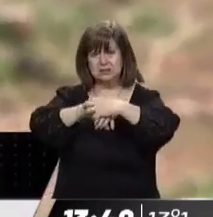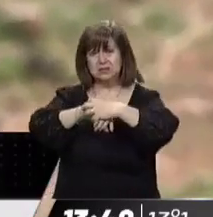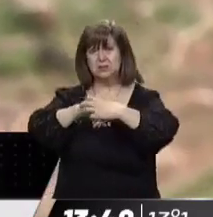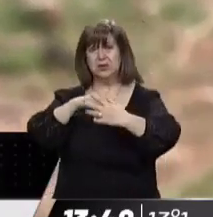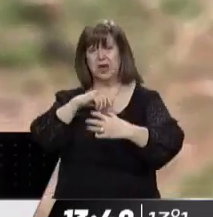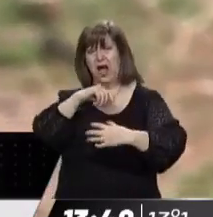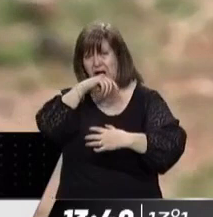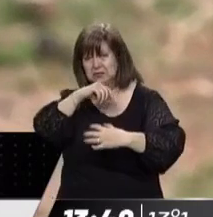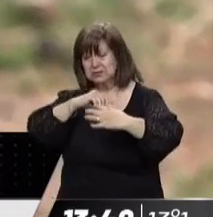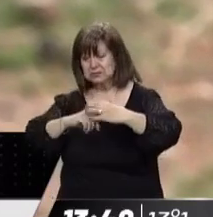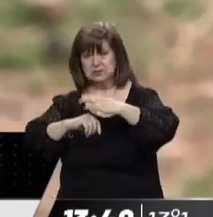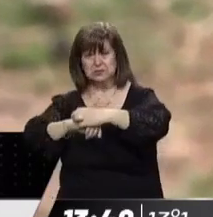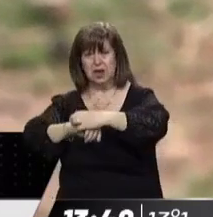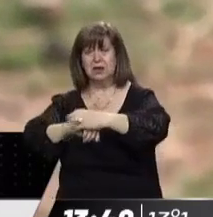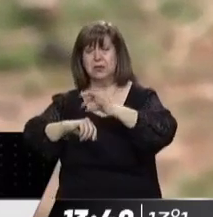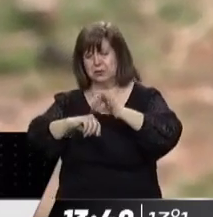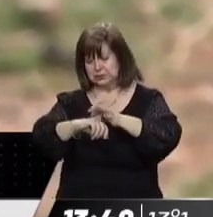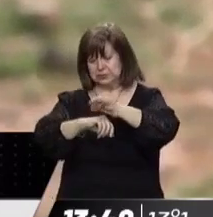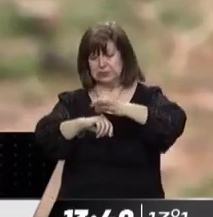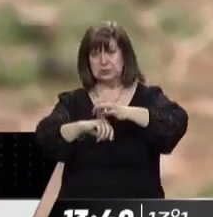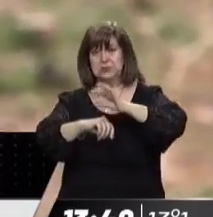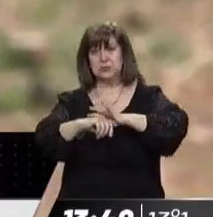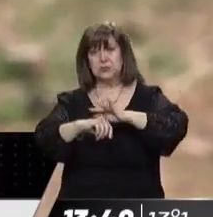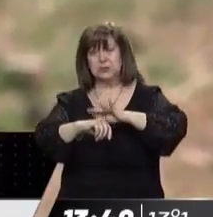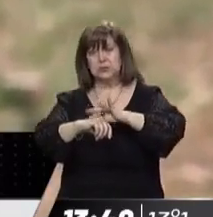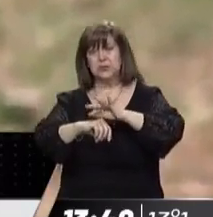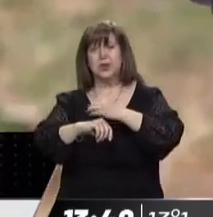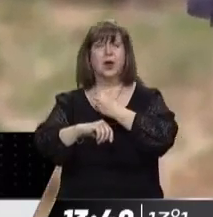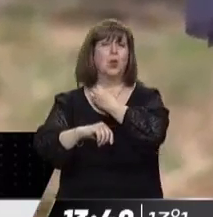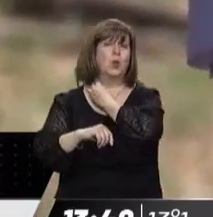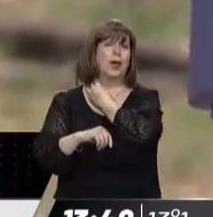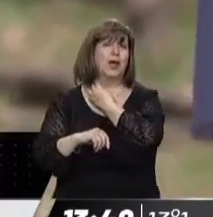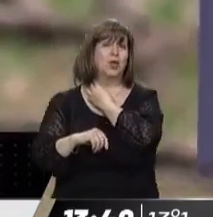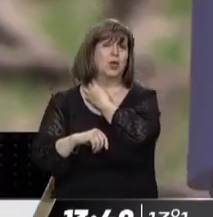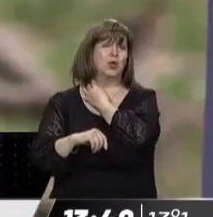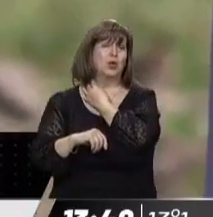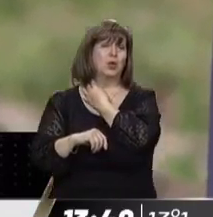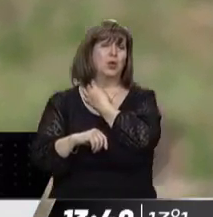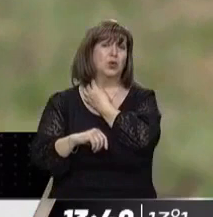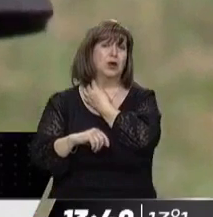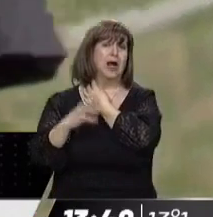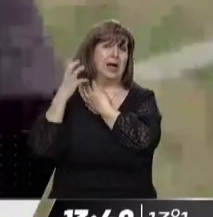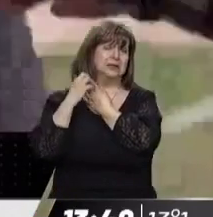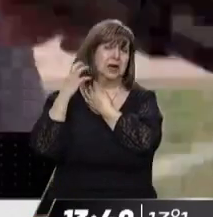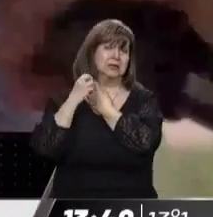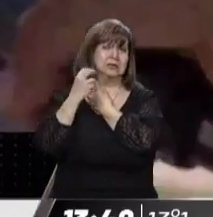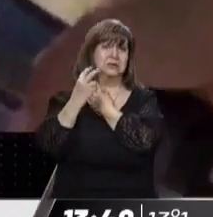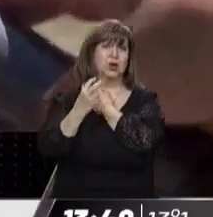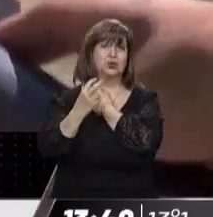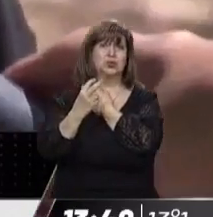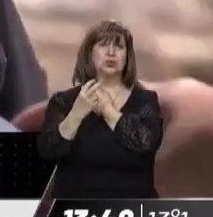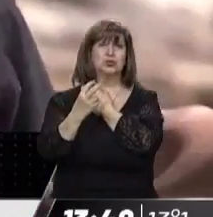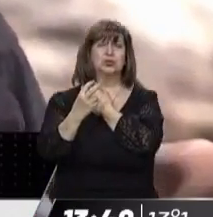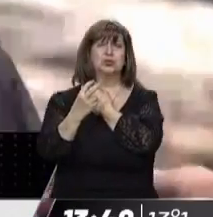pusieron me suturaron en el cuello me dio dos mordiscos de este lado